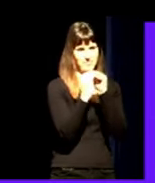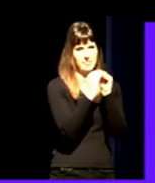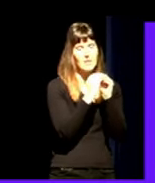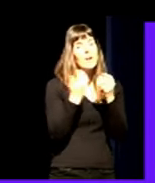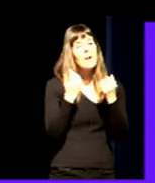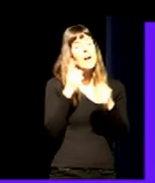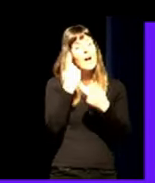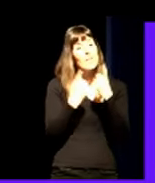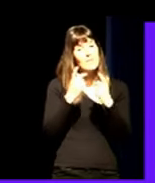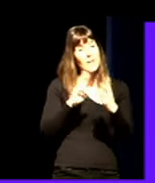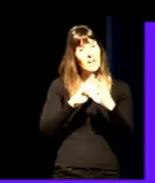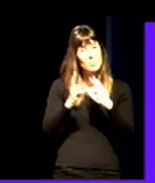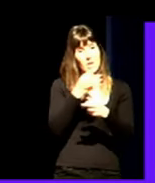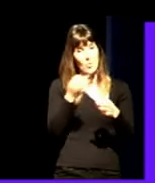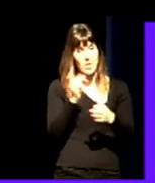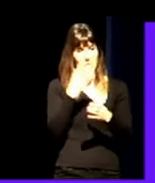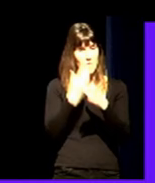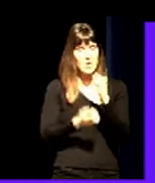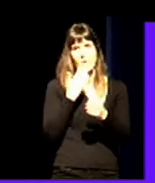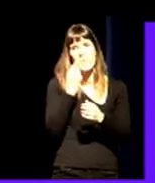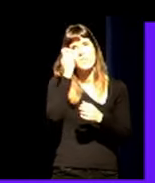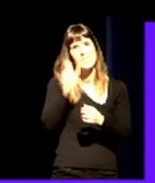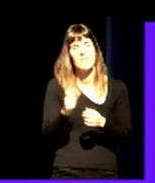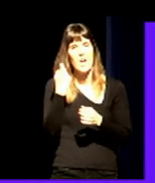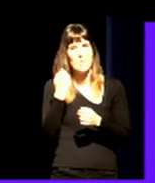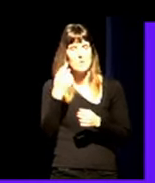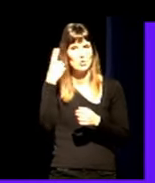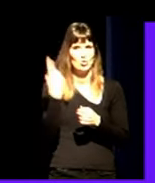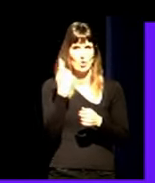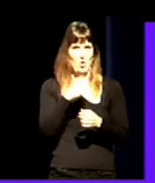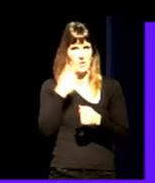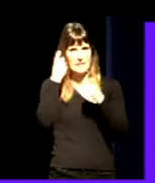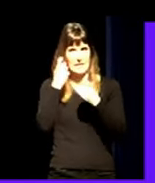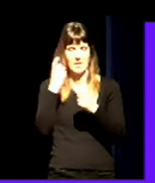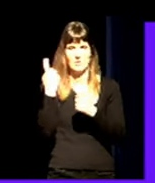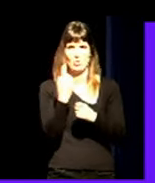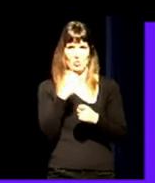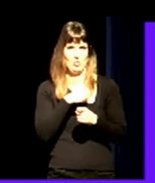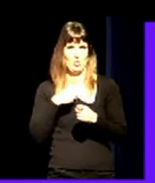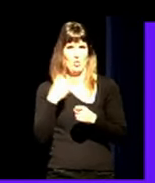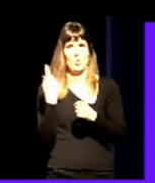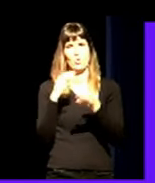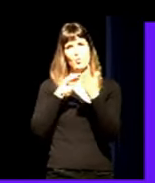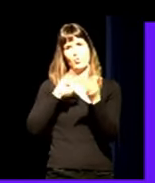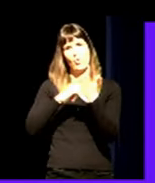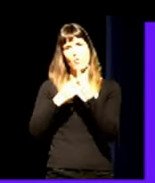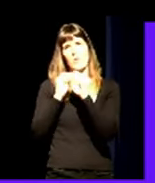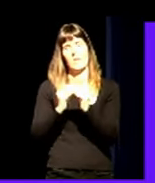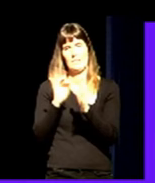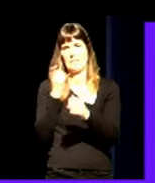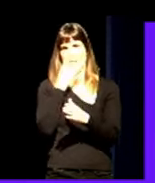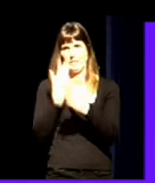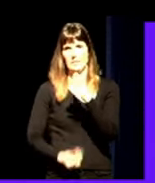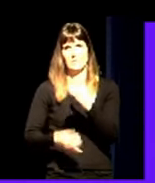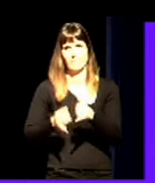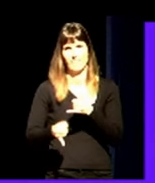actuaciones inadecuadas, de que algún alumno, alguna alumna intenta resolver un caso o una situación de forma equivocada, que